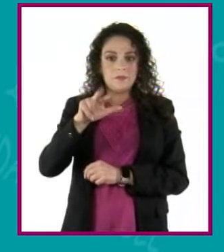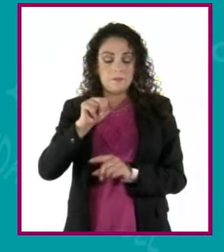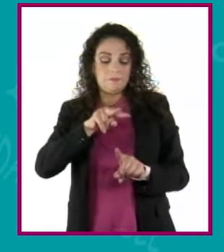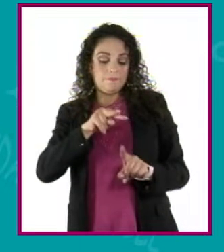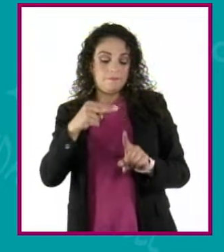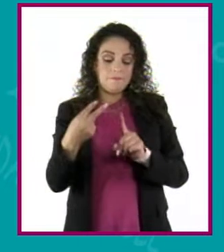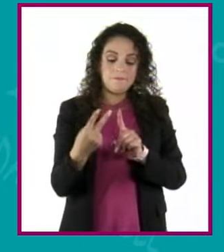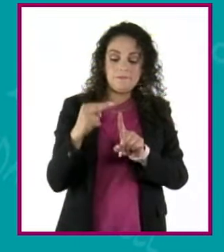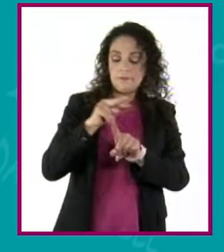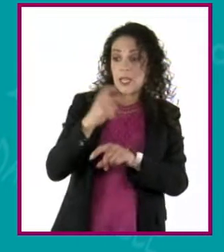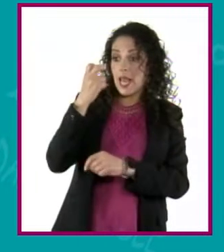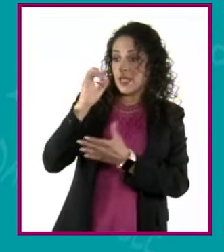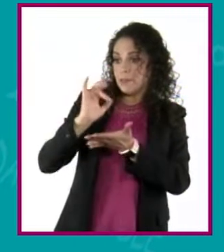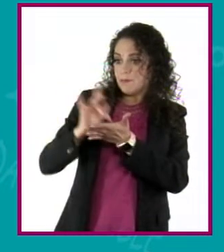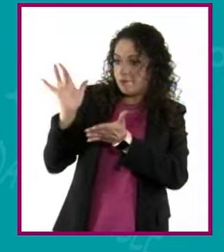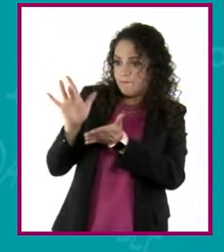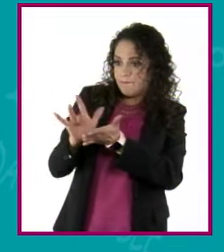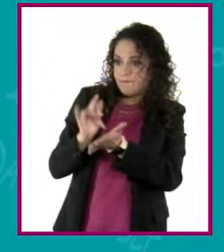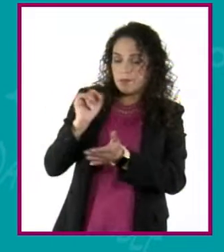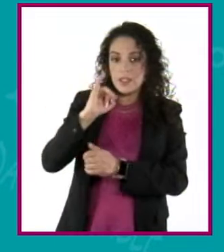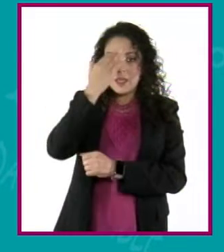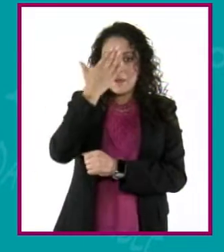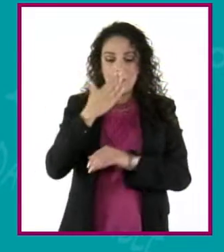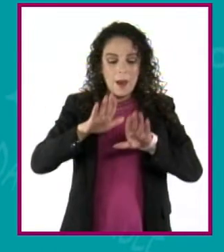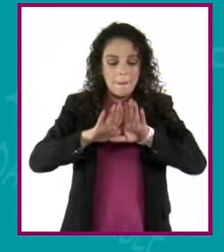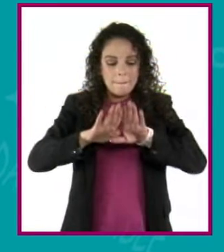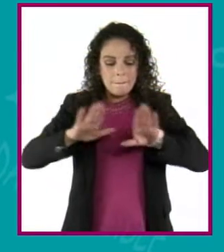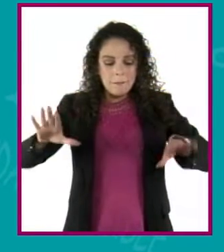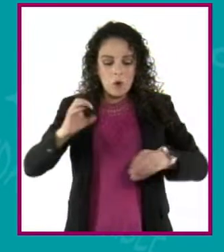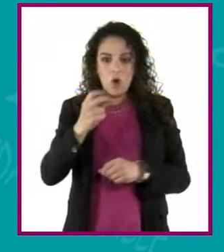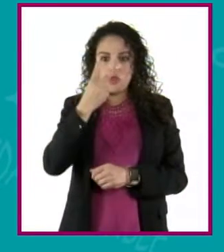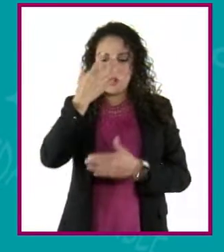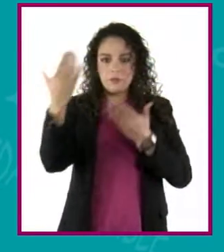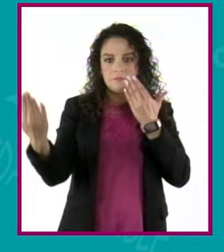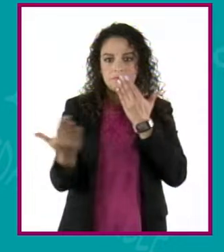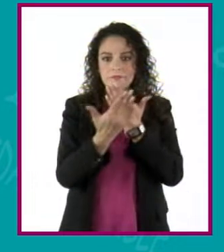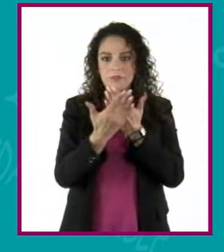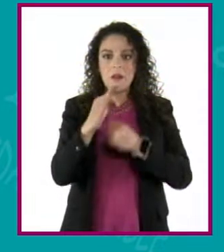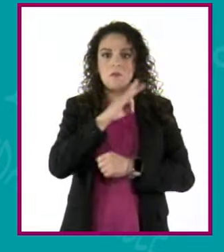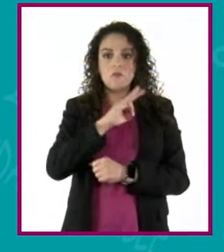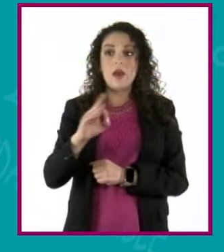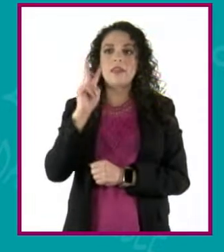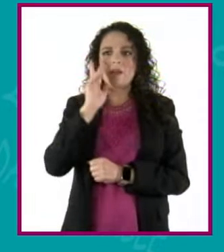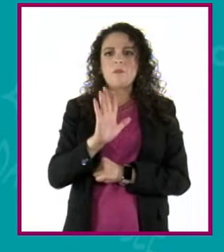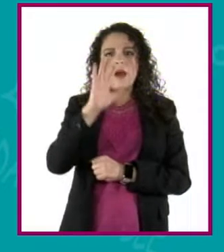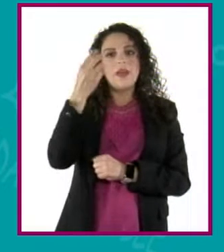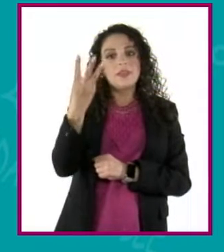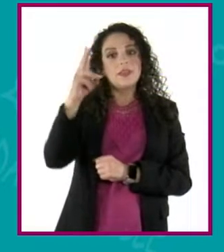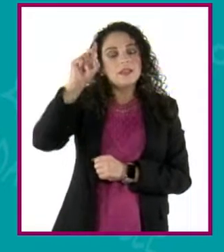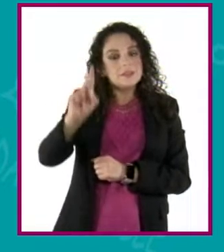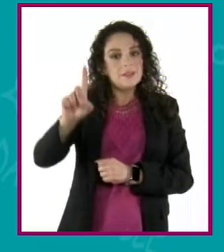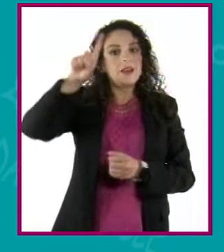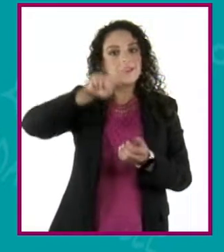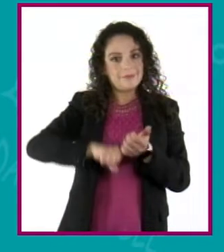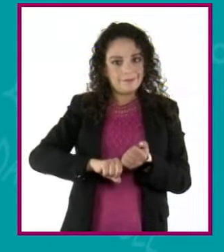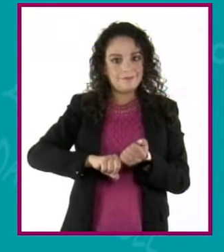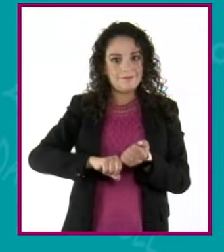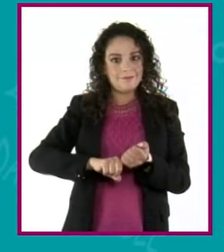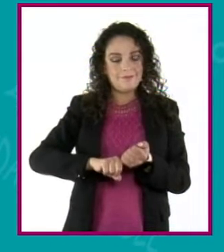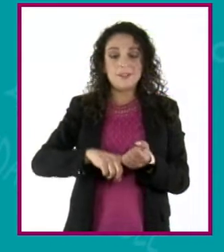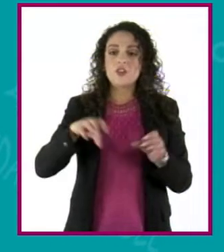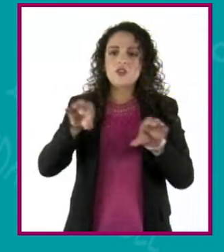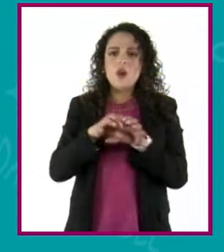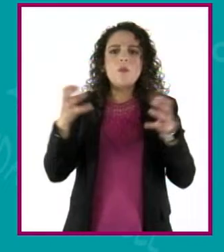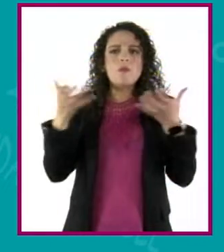la perspectiva, las imágenes planas o en 2 dimensiones pueden gozar de tridimensionalidad. Para lograr este efecto,